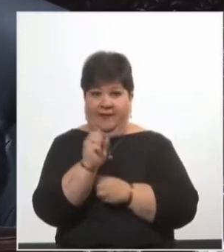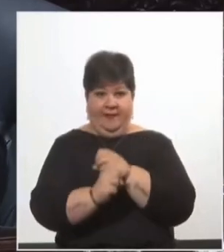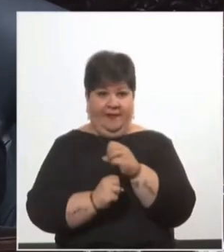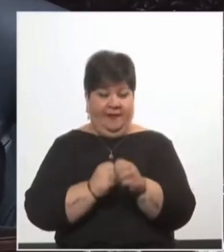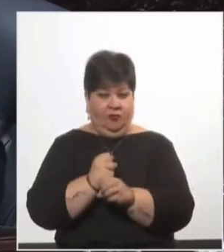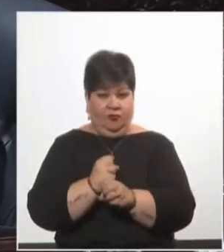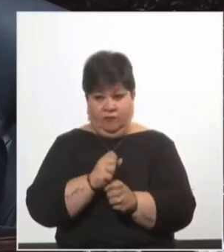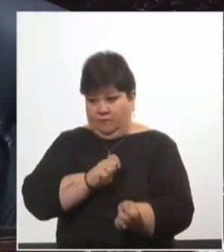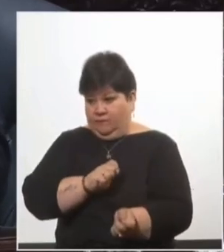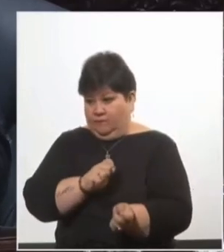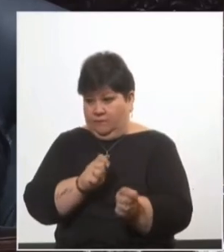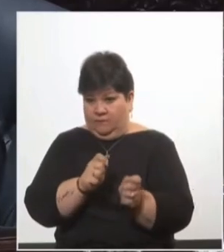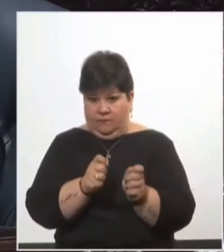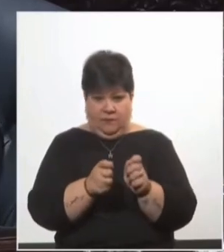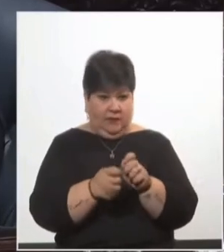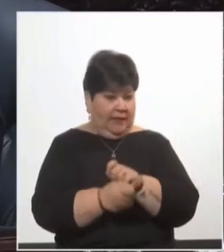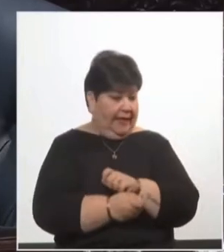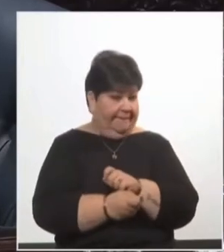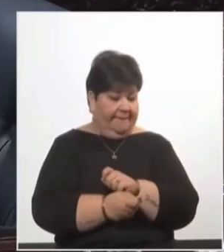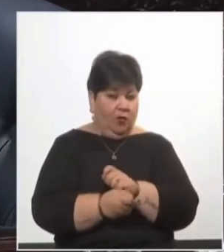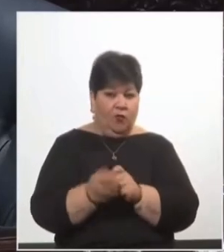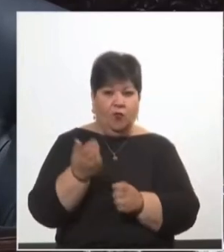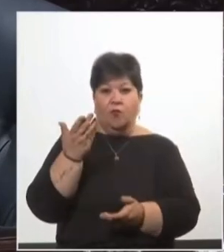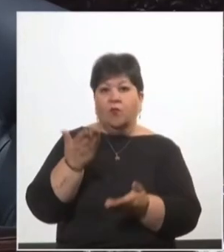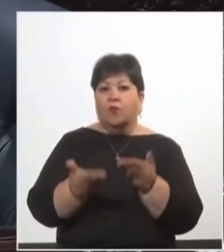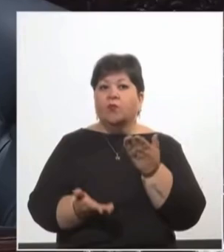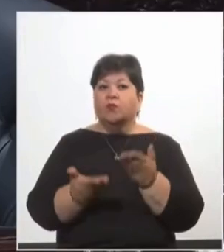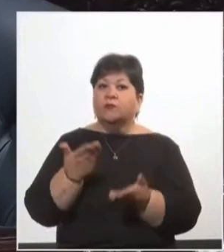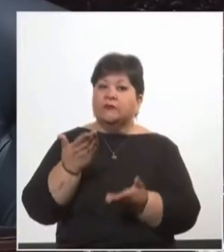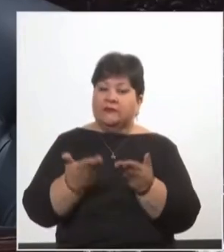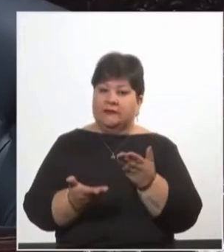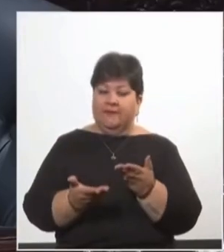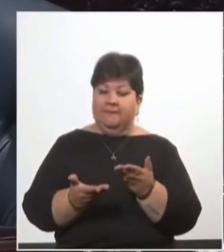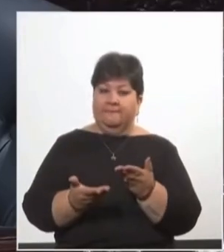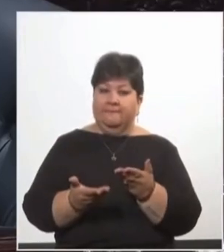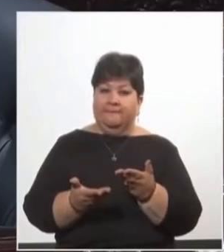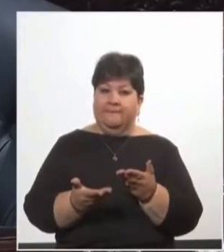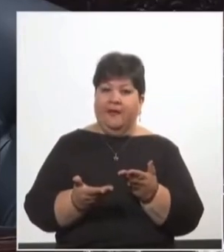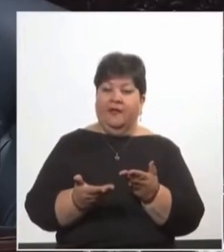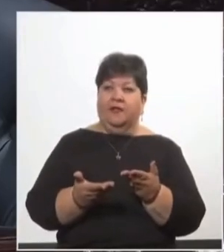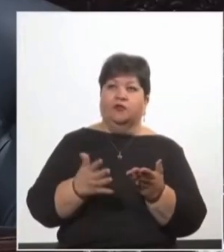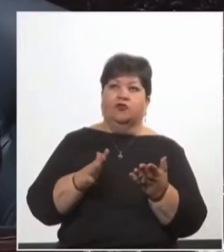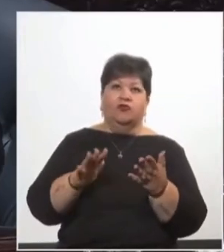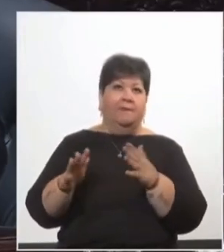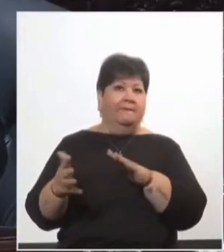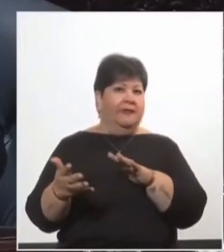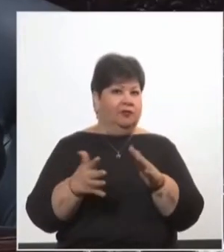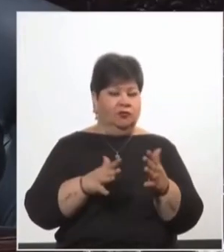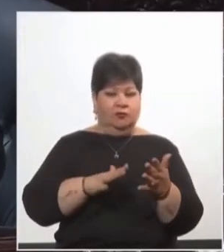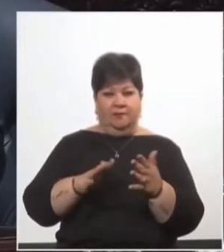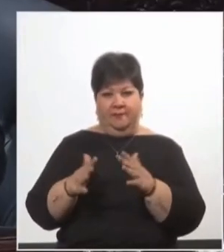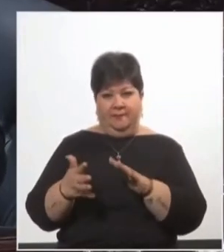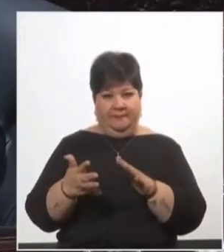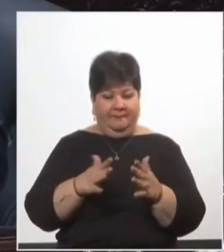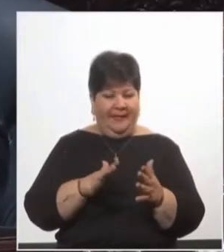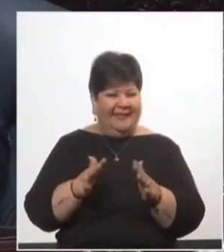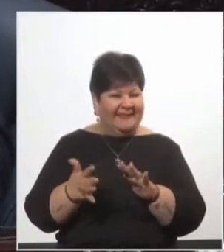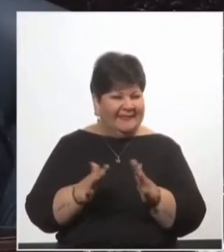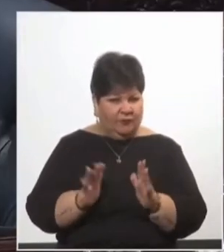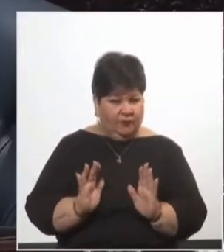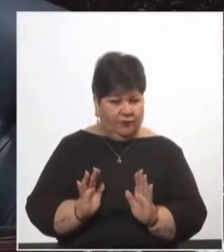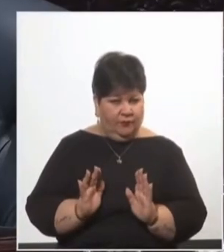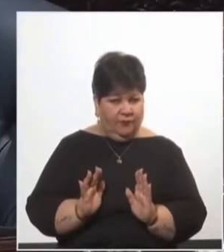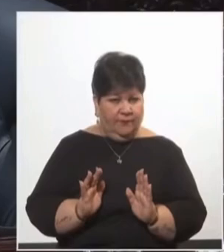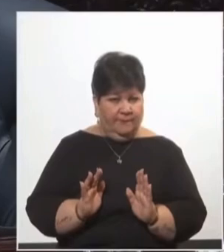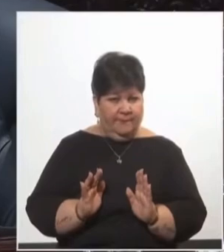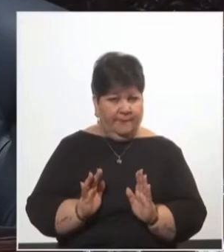convergencia, la justicia pasa por arrancar de puntos de partida más o menos similares. Pero si